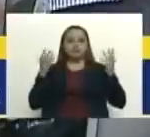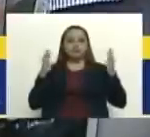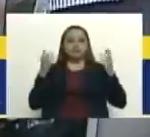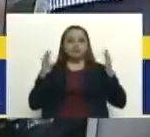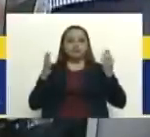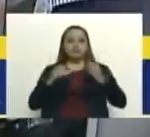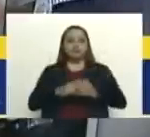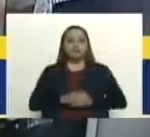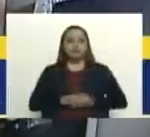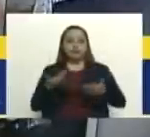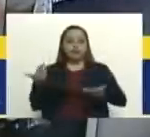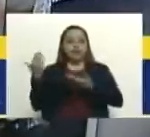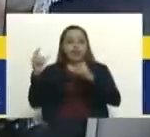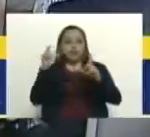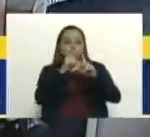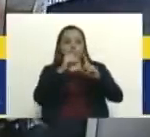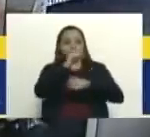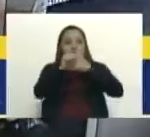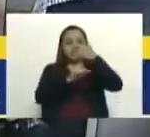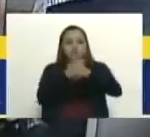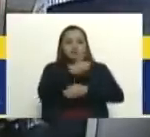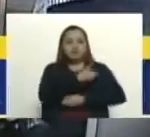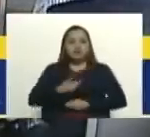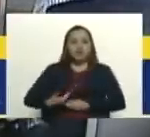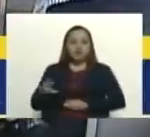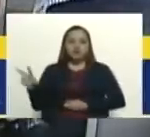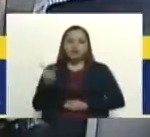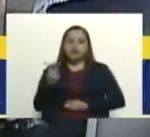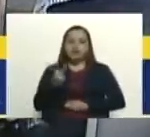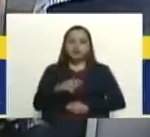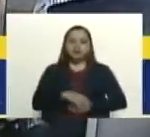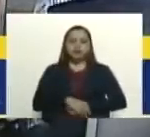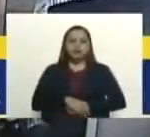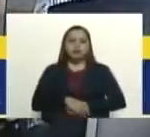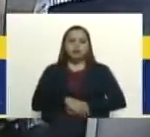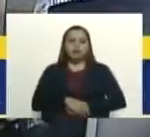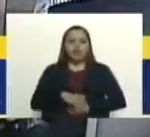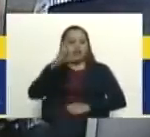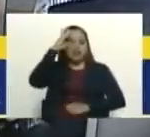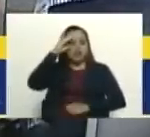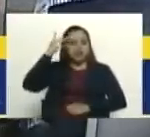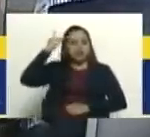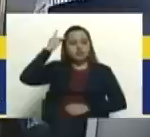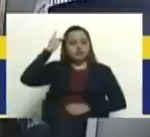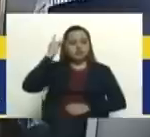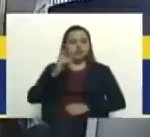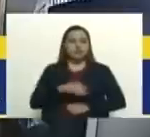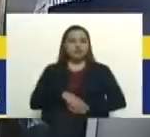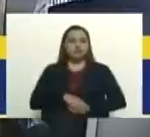Bien, eran las palabras de la vicepresidenta ejecutiva de la República, Delcy Rodríguez.